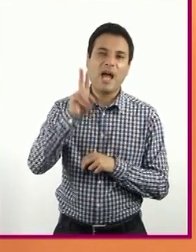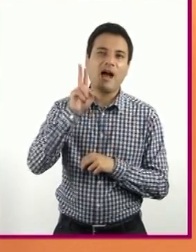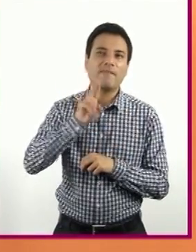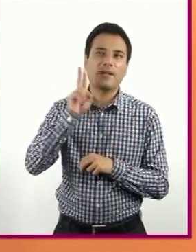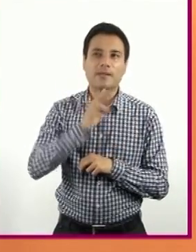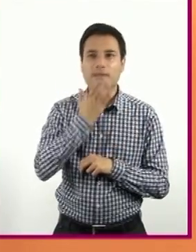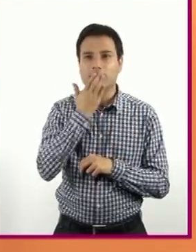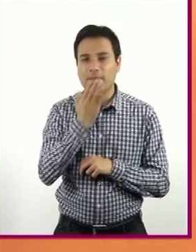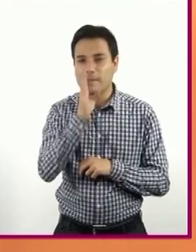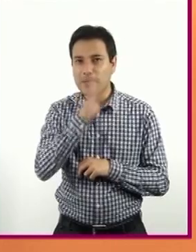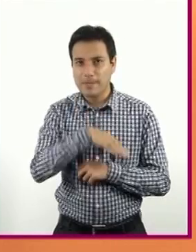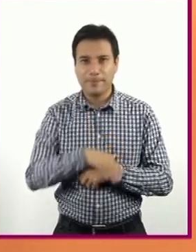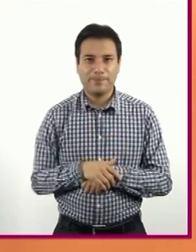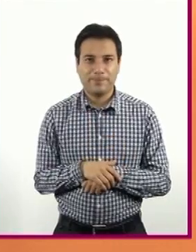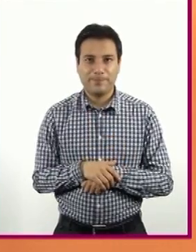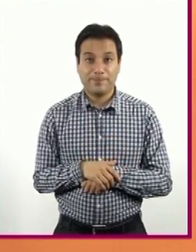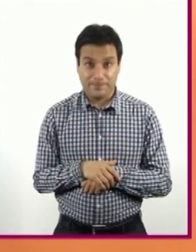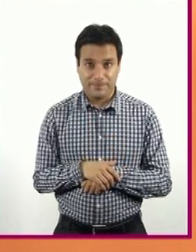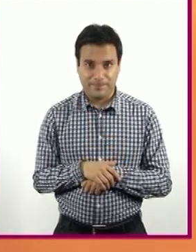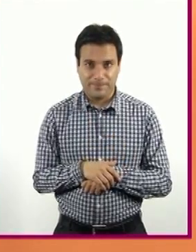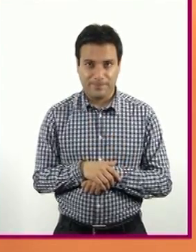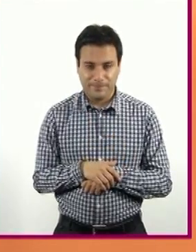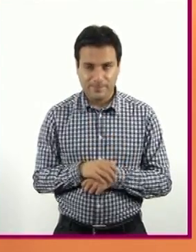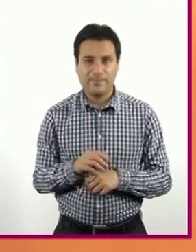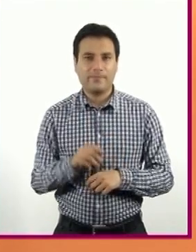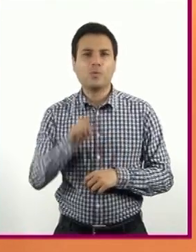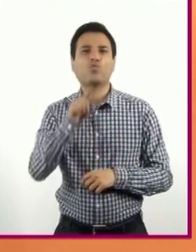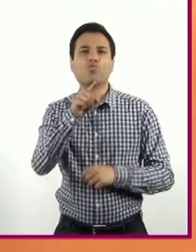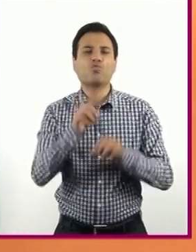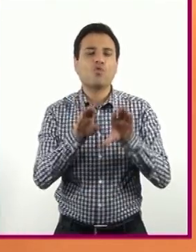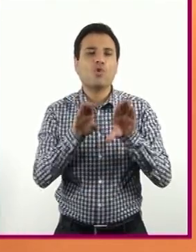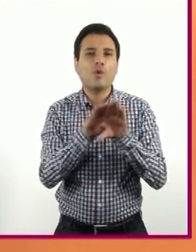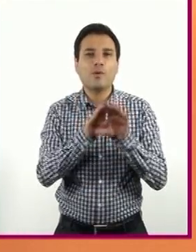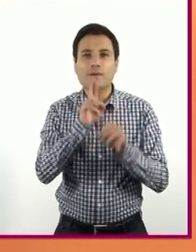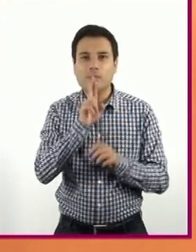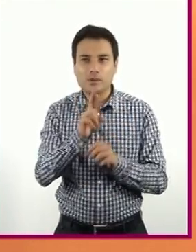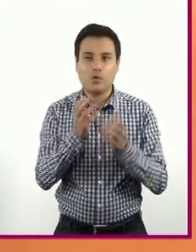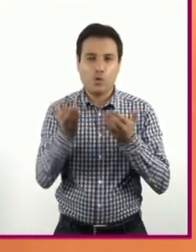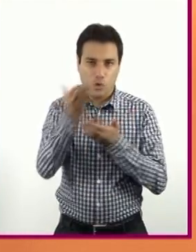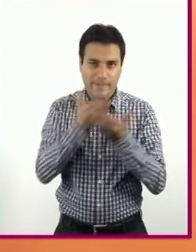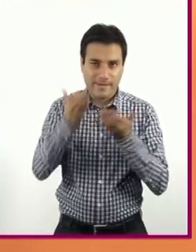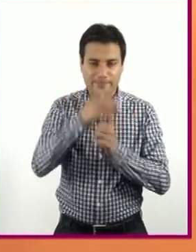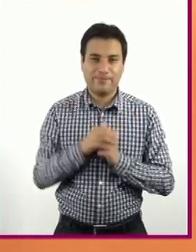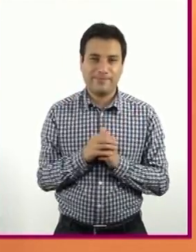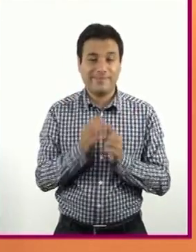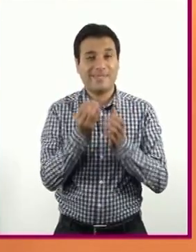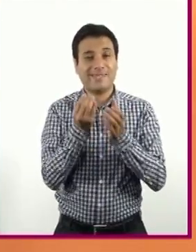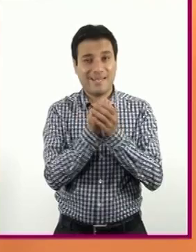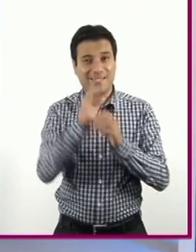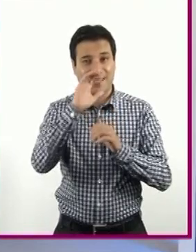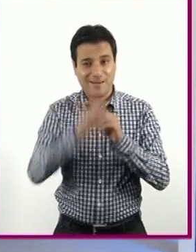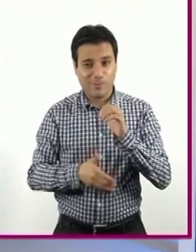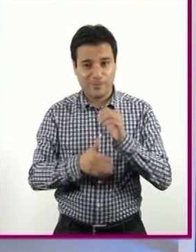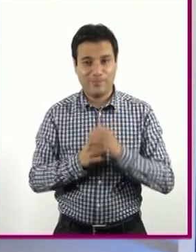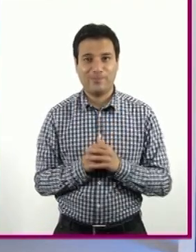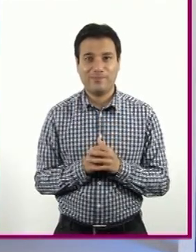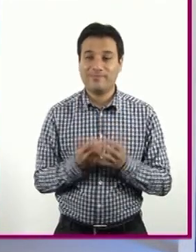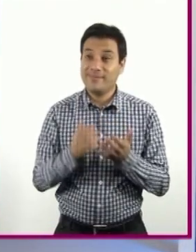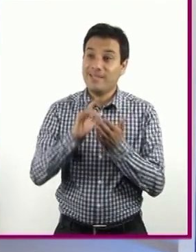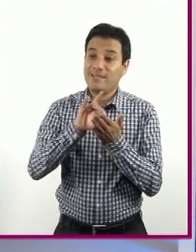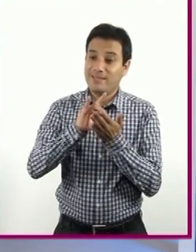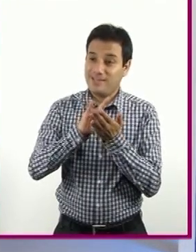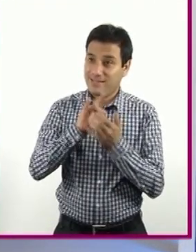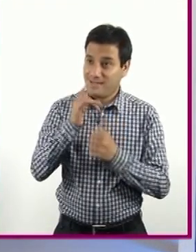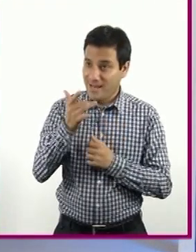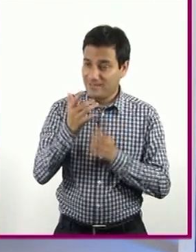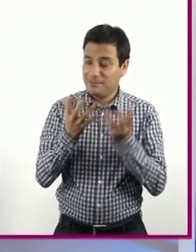de matemáticas y compartan cómo fue que lo resolvieron. Esto ha sido todo. Gracias por